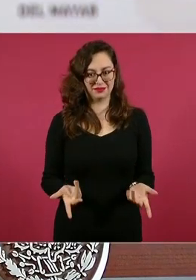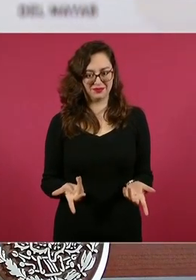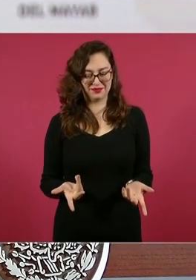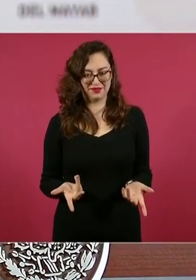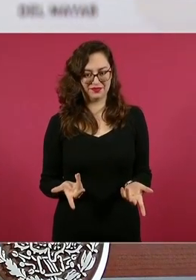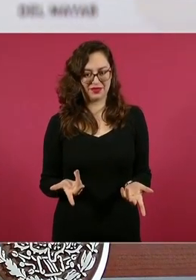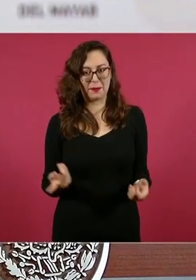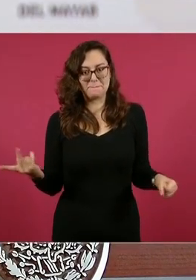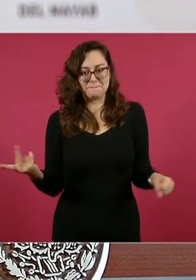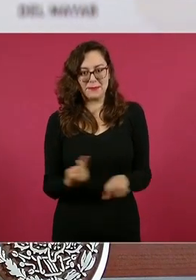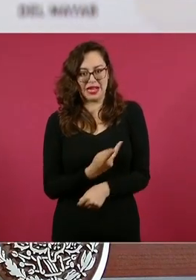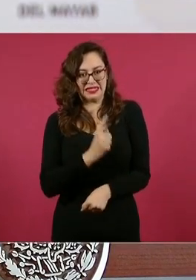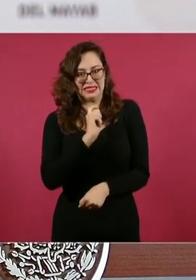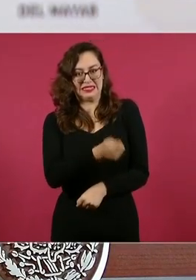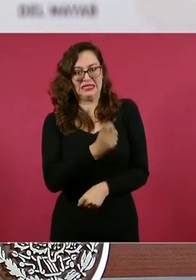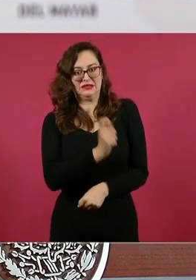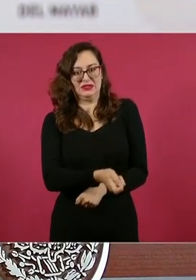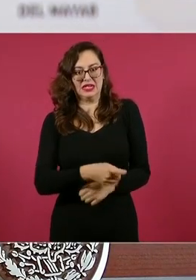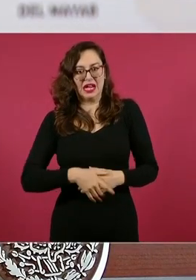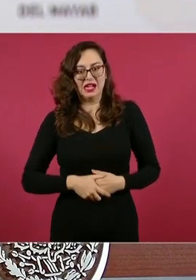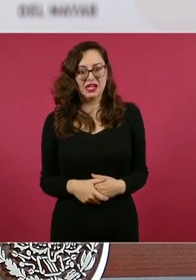del gobierno de Estados